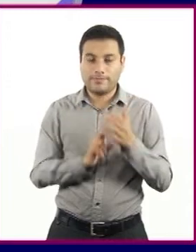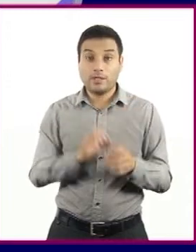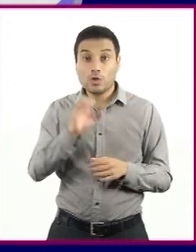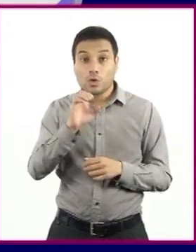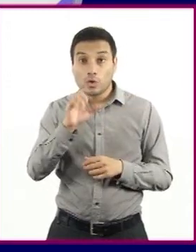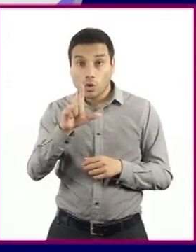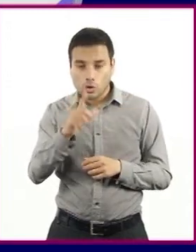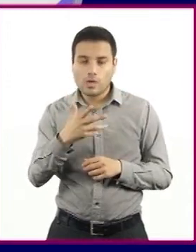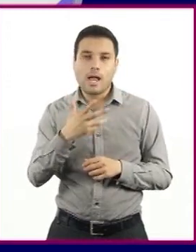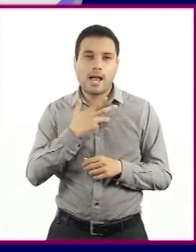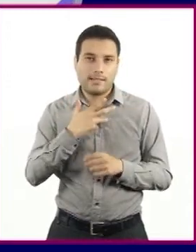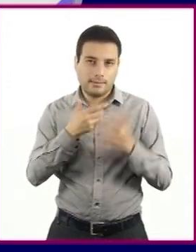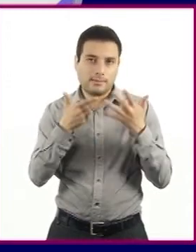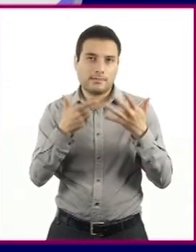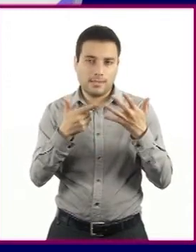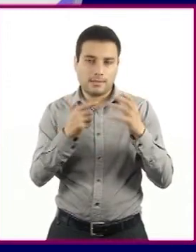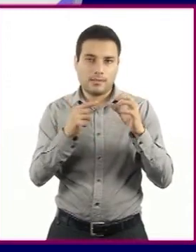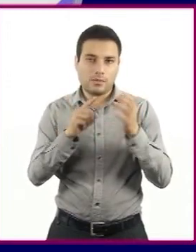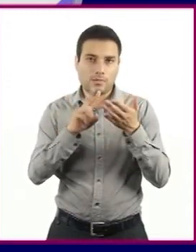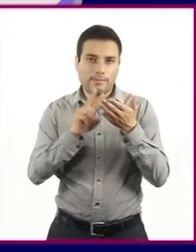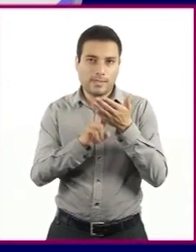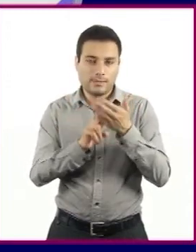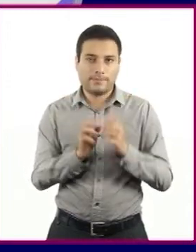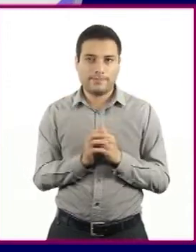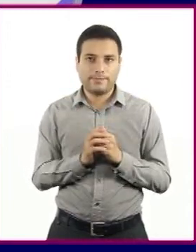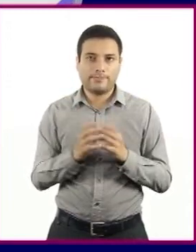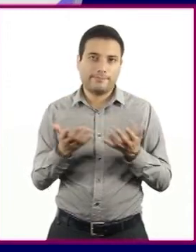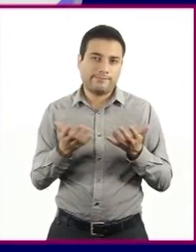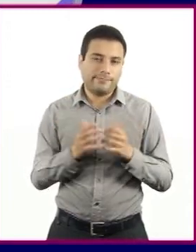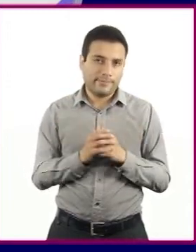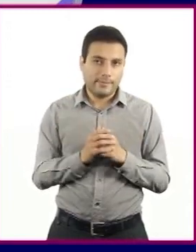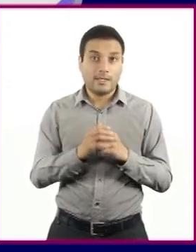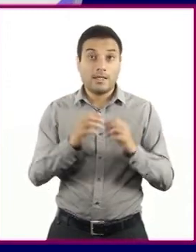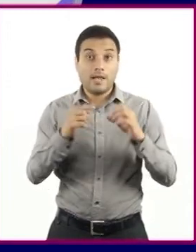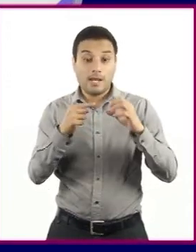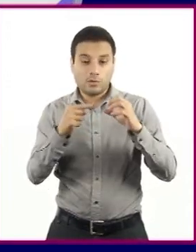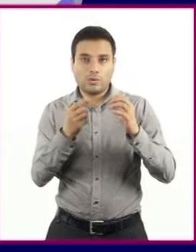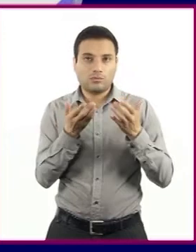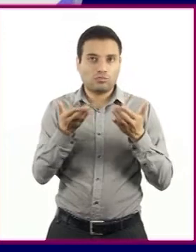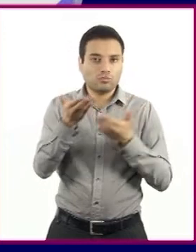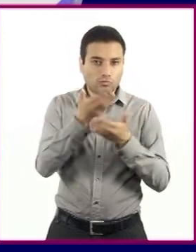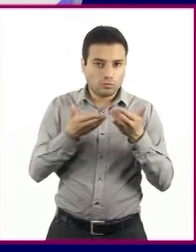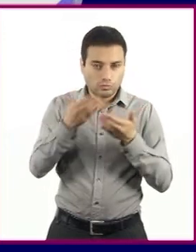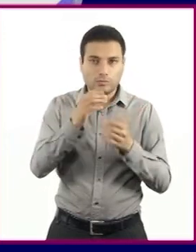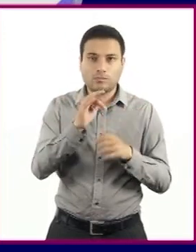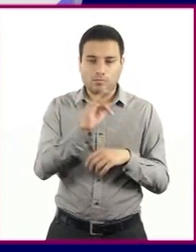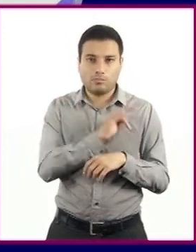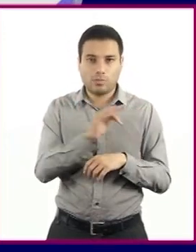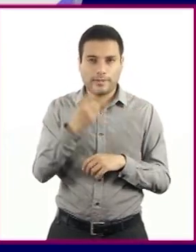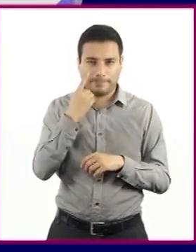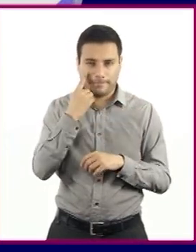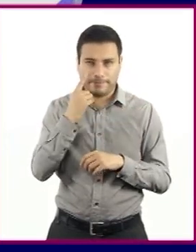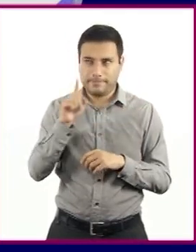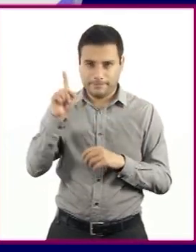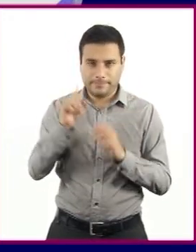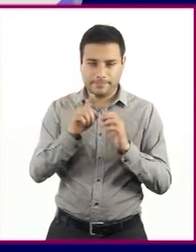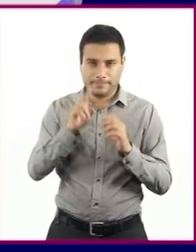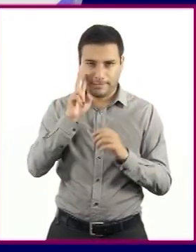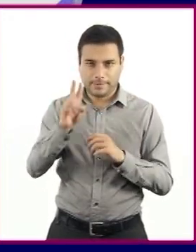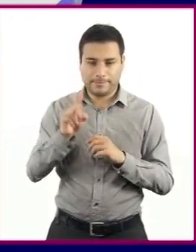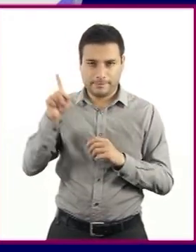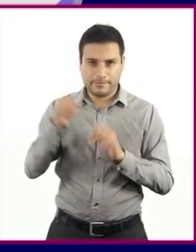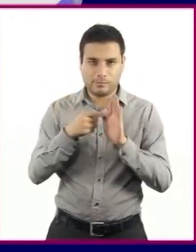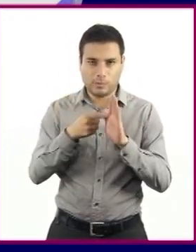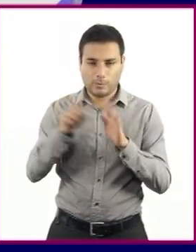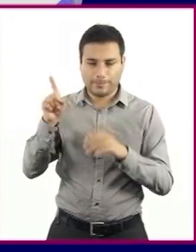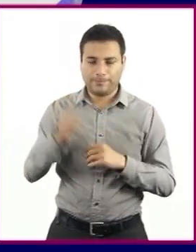tiene 7. El hidrógeno y cloro comparten un par de electrones, como pueden observar en este modelo cúbico de Lewis que formamos